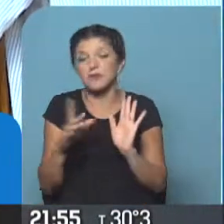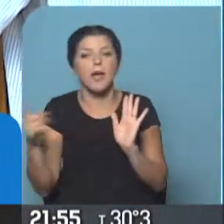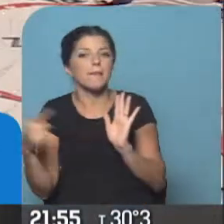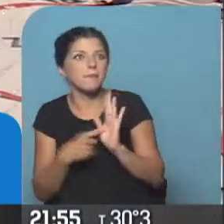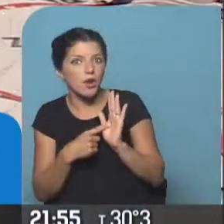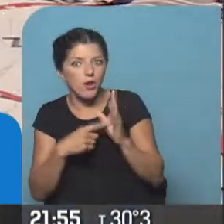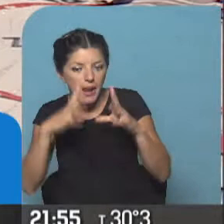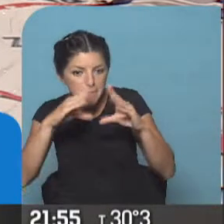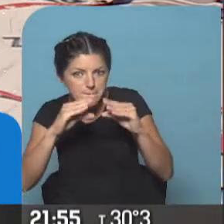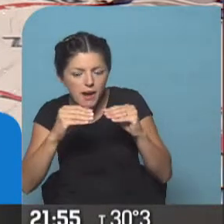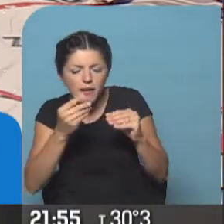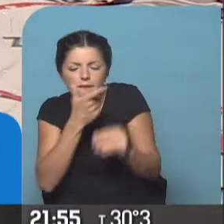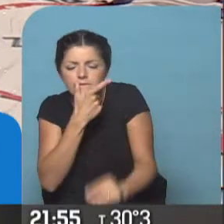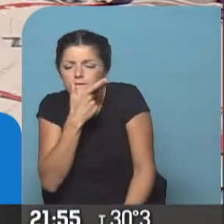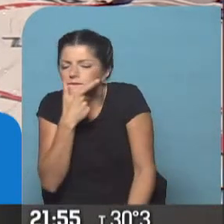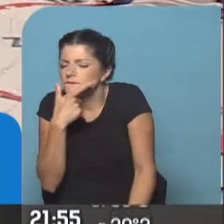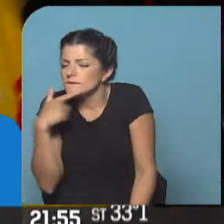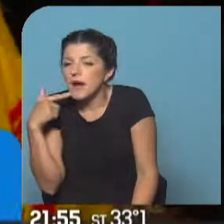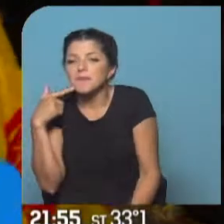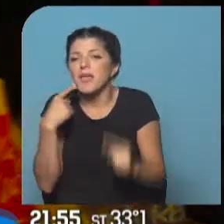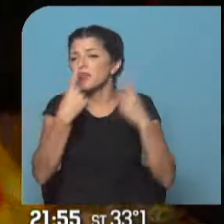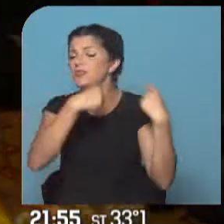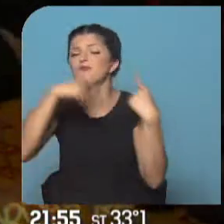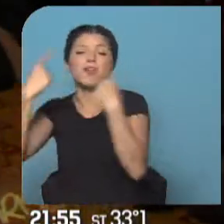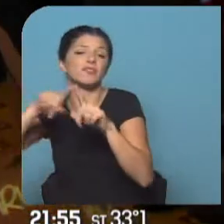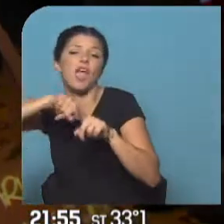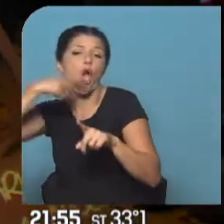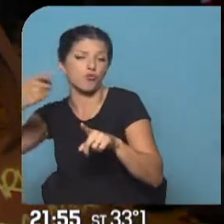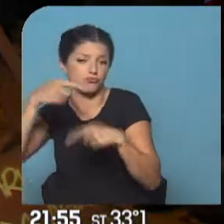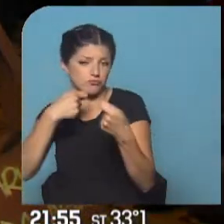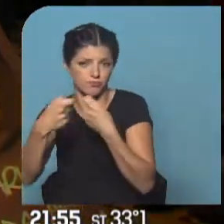pero la masa es riquísima. Es un pan dulce distinto a los que se venden en cualquier lado.